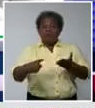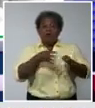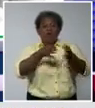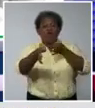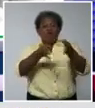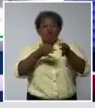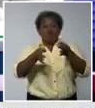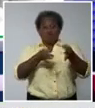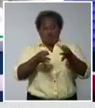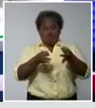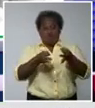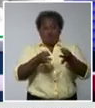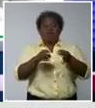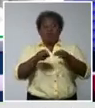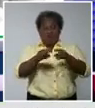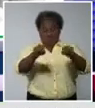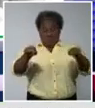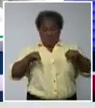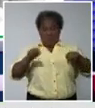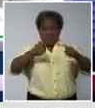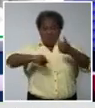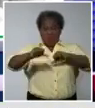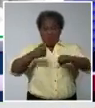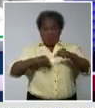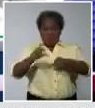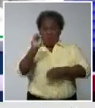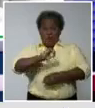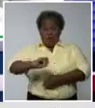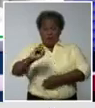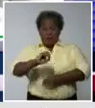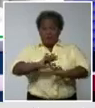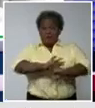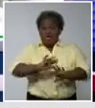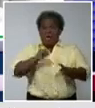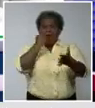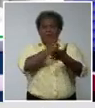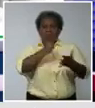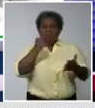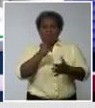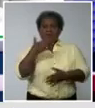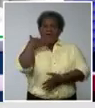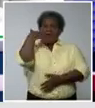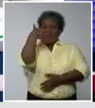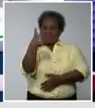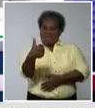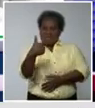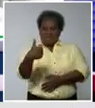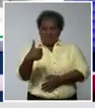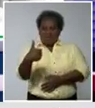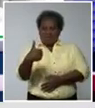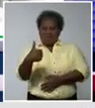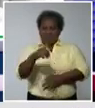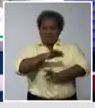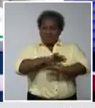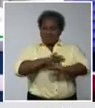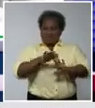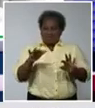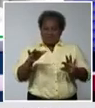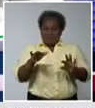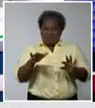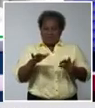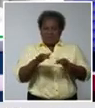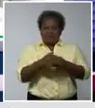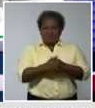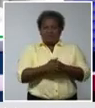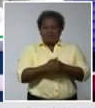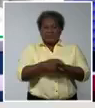laboratorio de biología molecular del Alto Oriente cubano ya certifica su calidad a partir del envío, doctor Durán, de